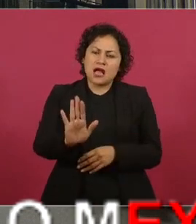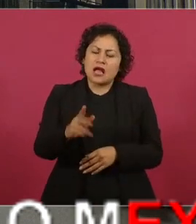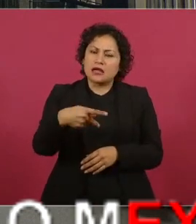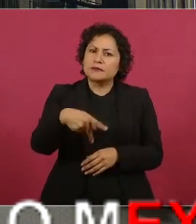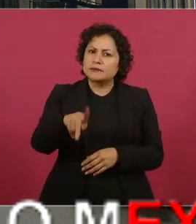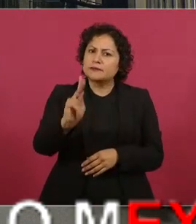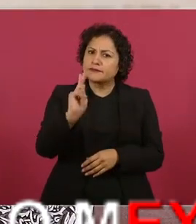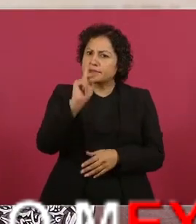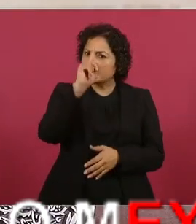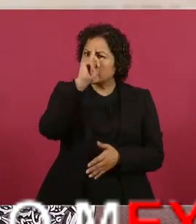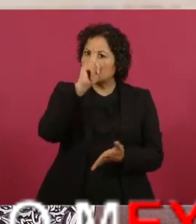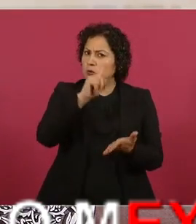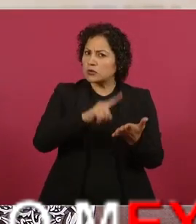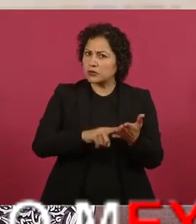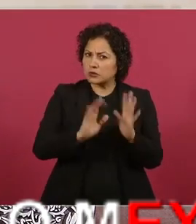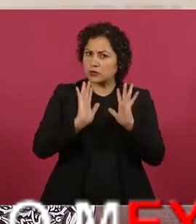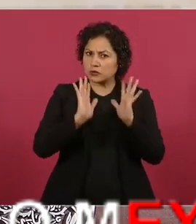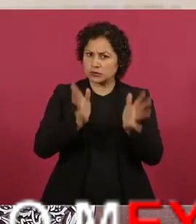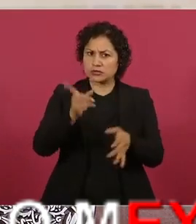ya